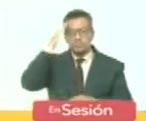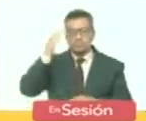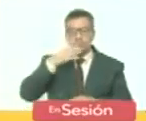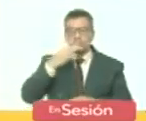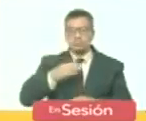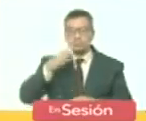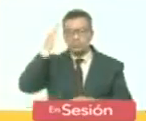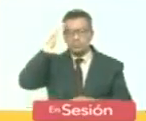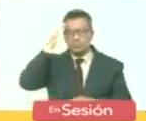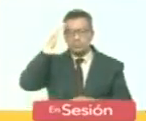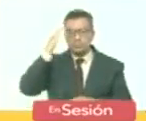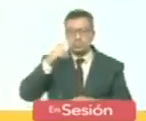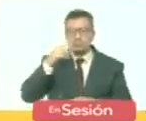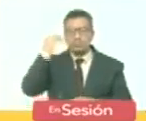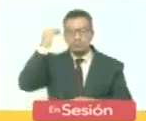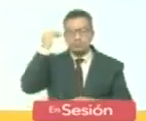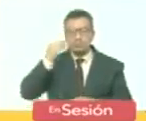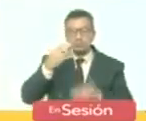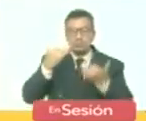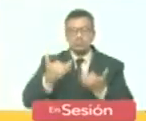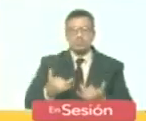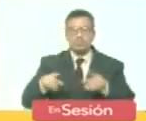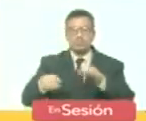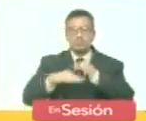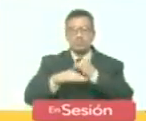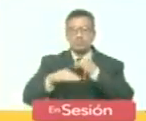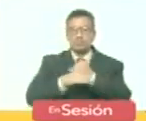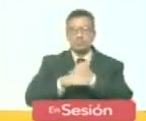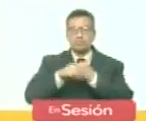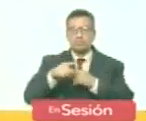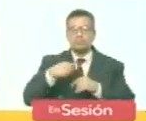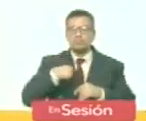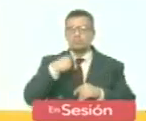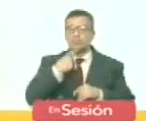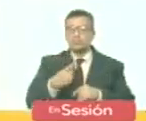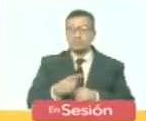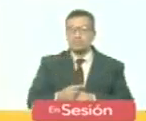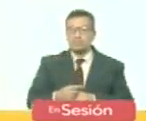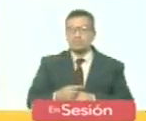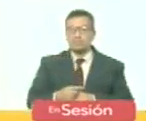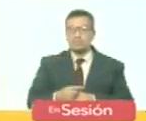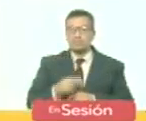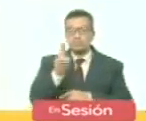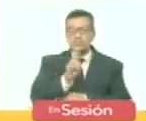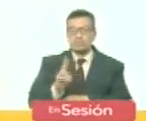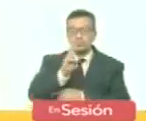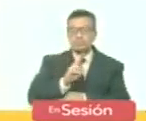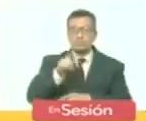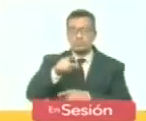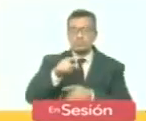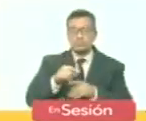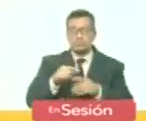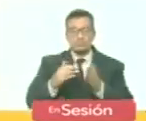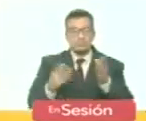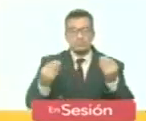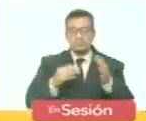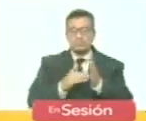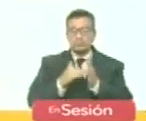Yo no sé si además si todos piensan igual o si todos son viudas de las sanciones. Yo opino que utilizando un viudómetro,